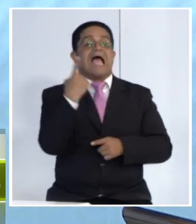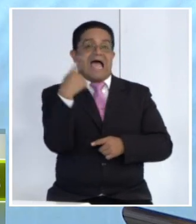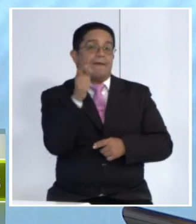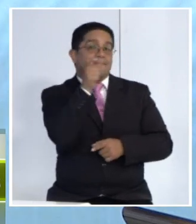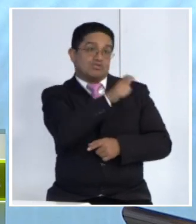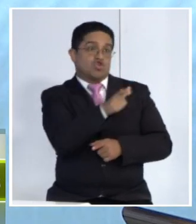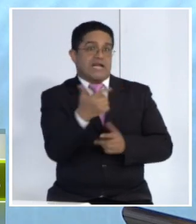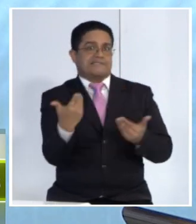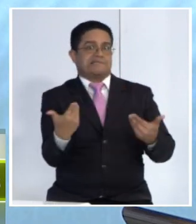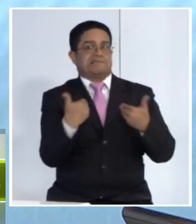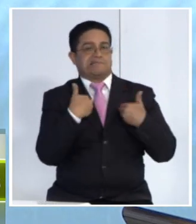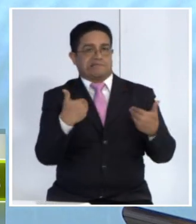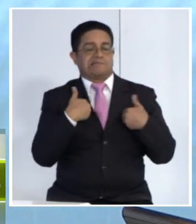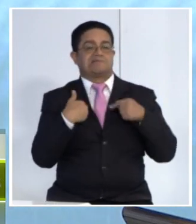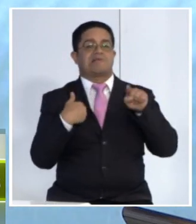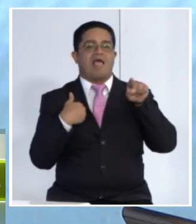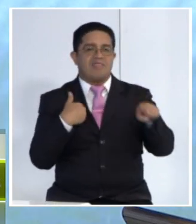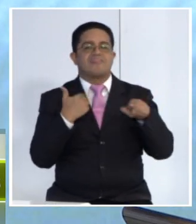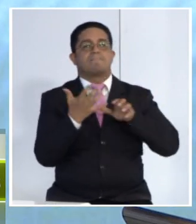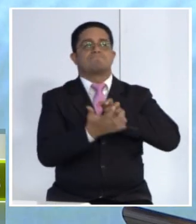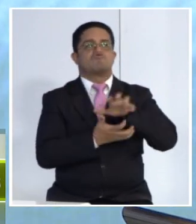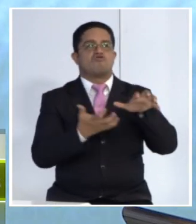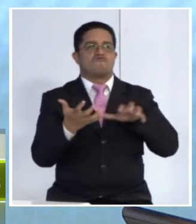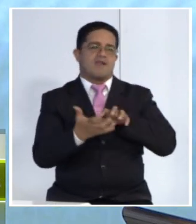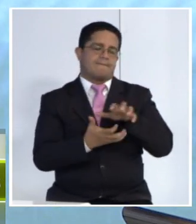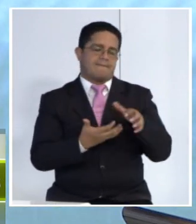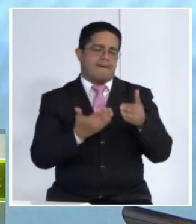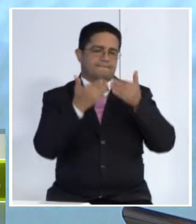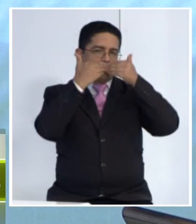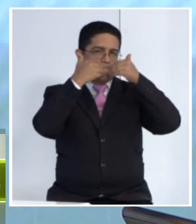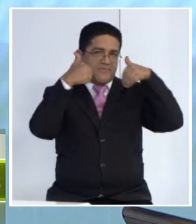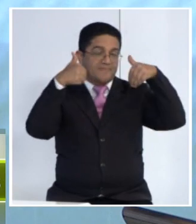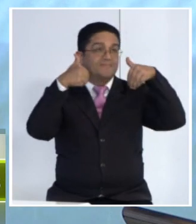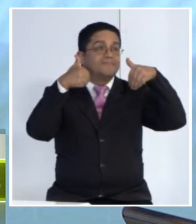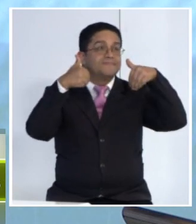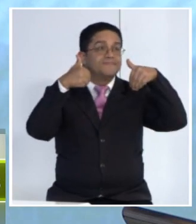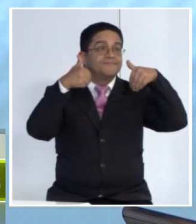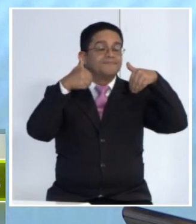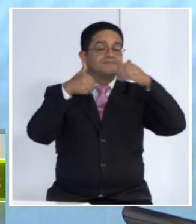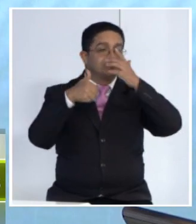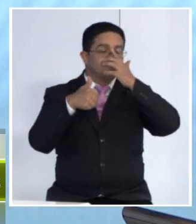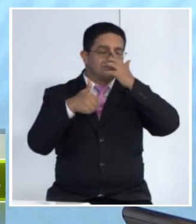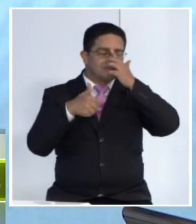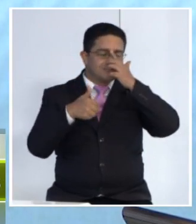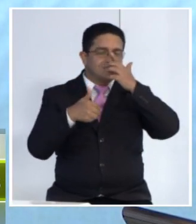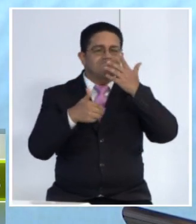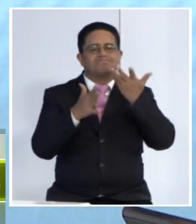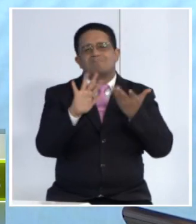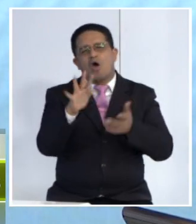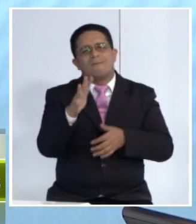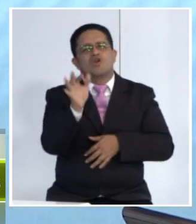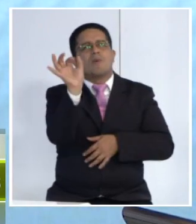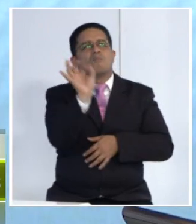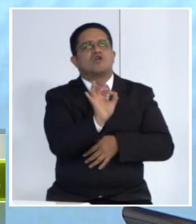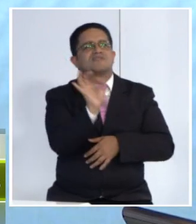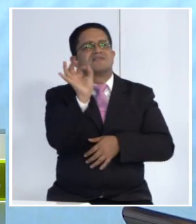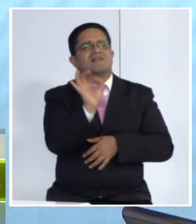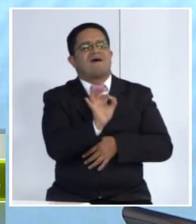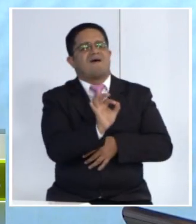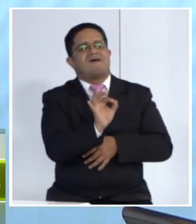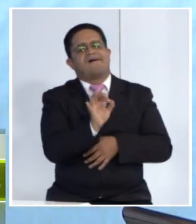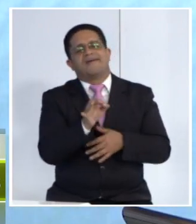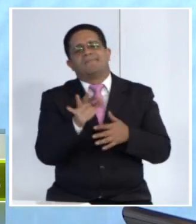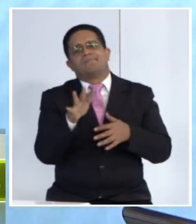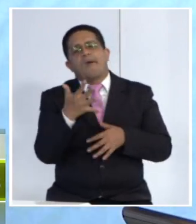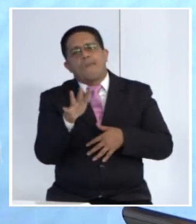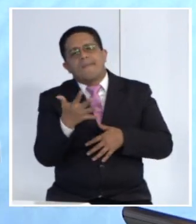de estas patologías o de estas malformaciones, con un promedio de